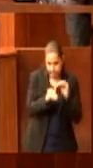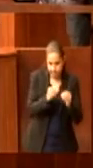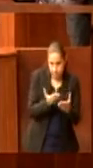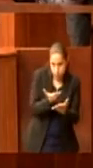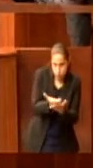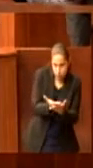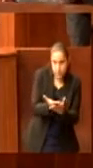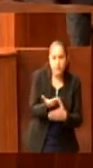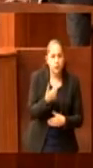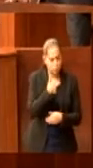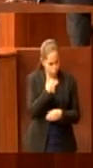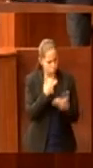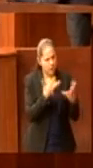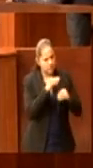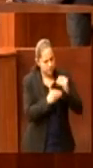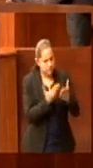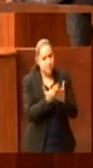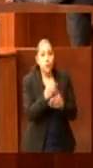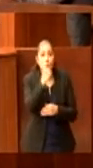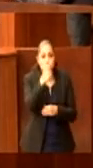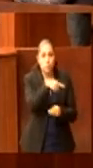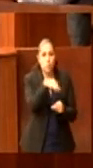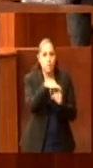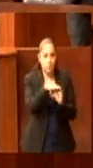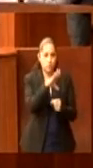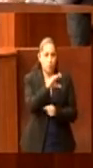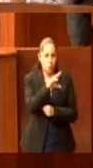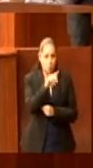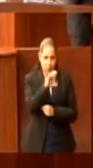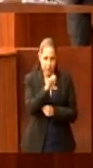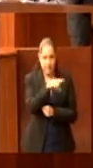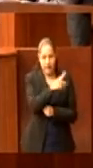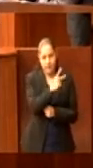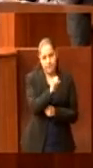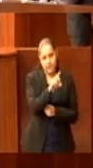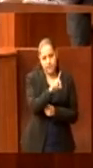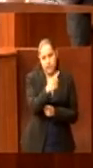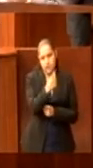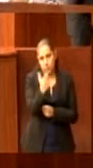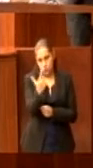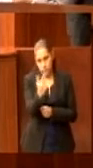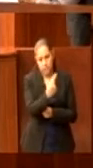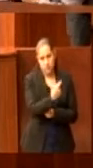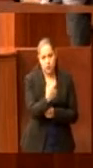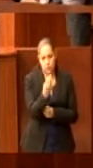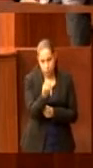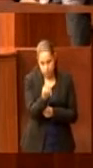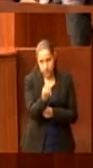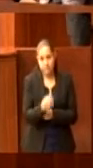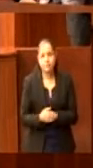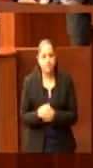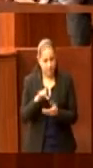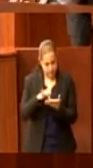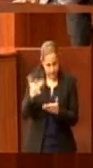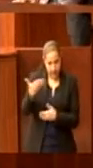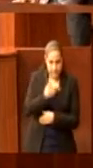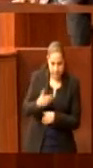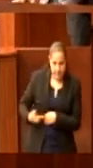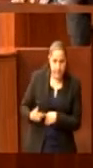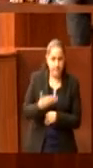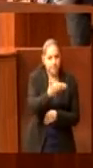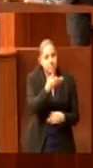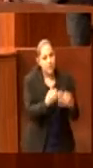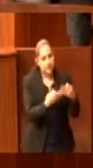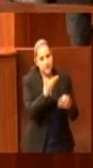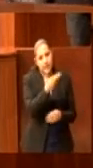consulta y hago voto concurrente en los distritales 107 y 109 gracias presidenta magistrado